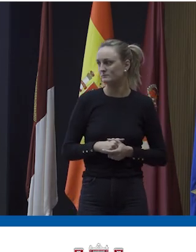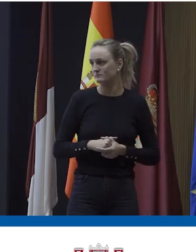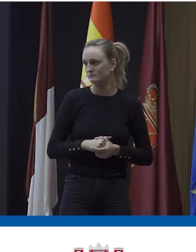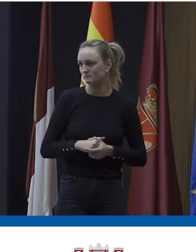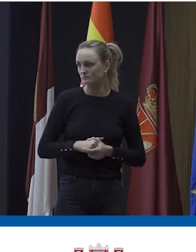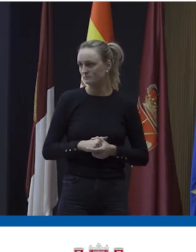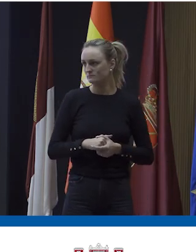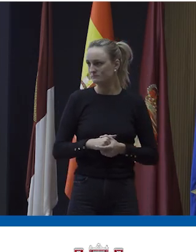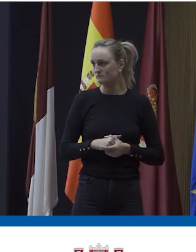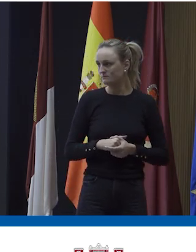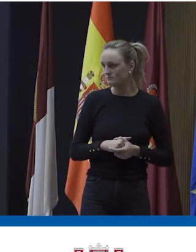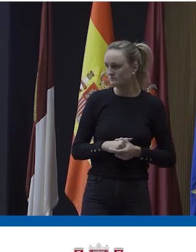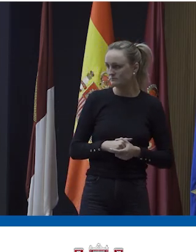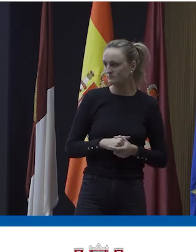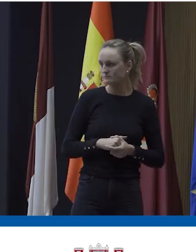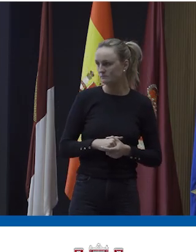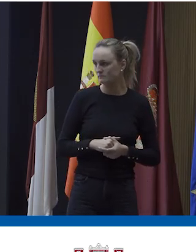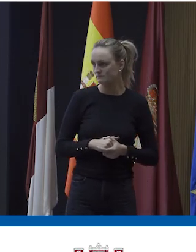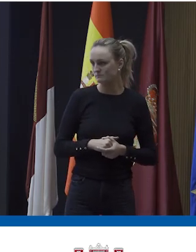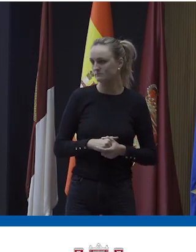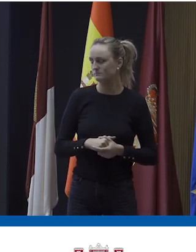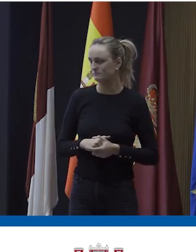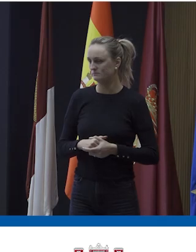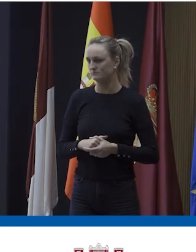Sí. Con esta acabamos.